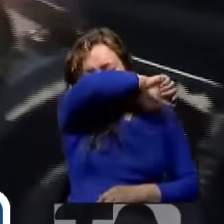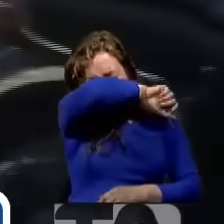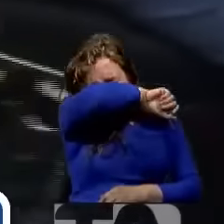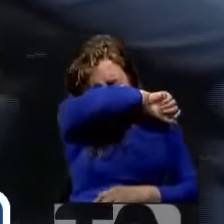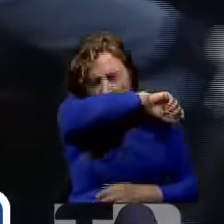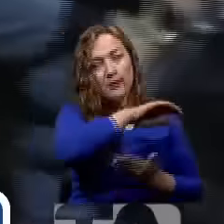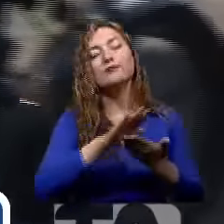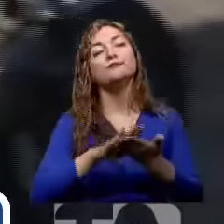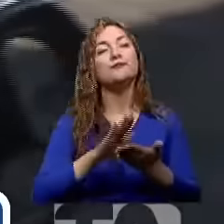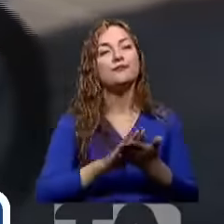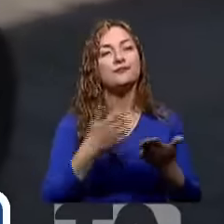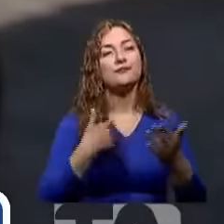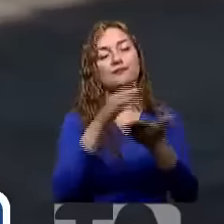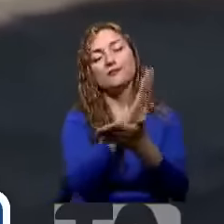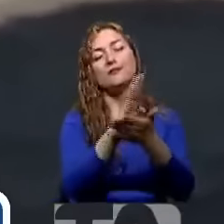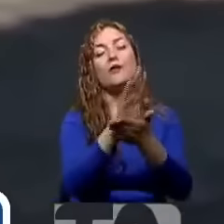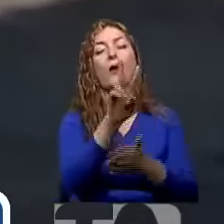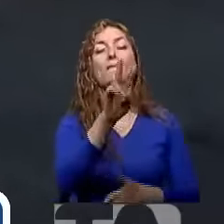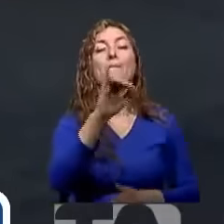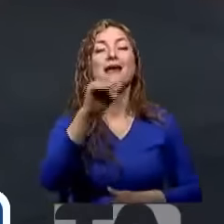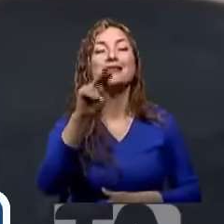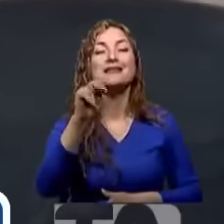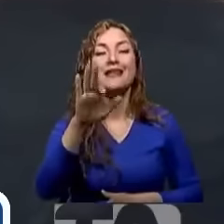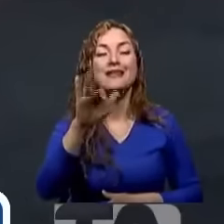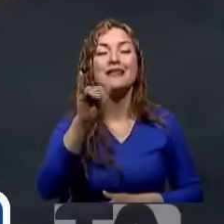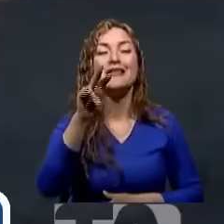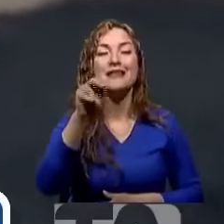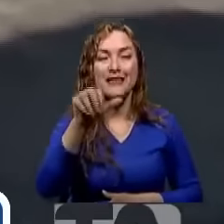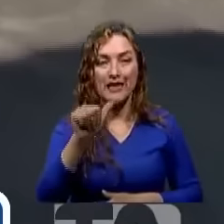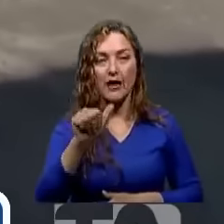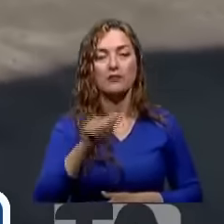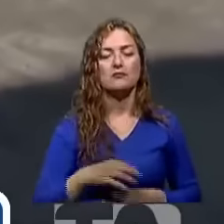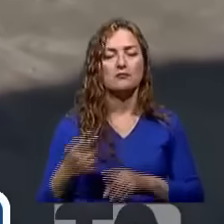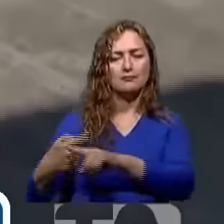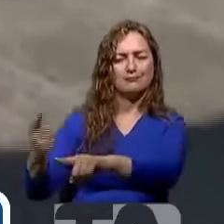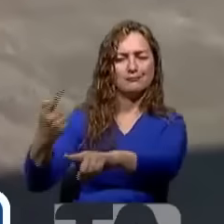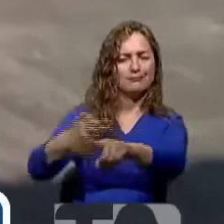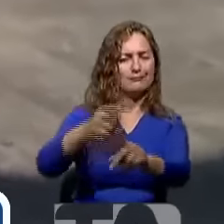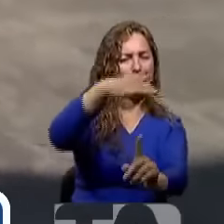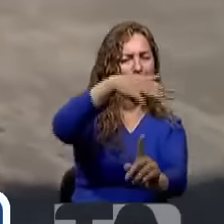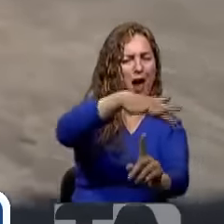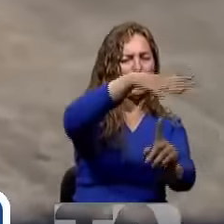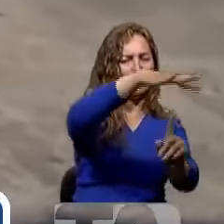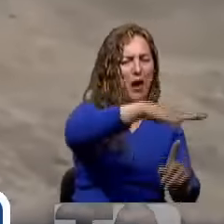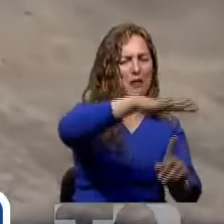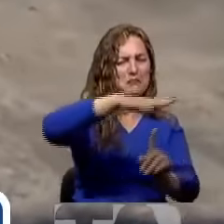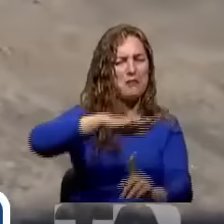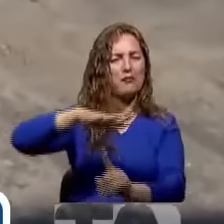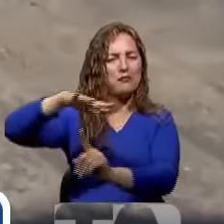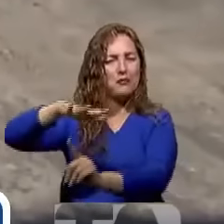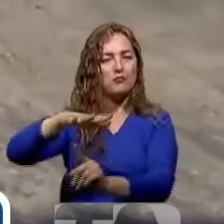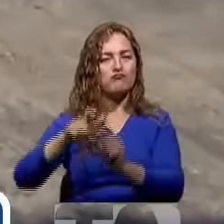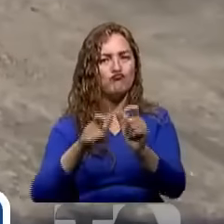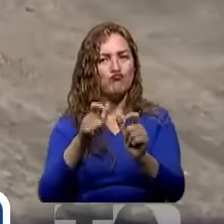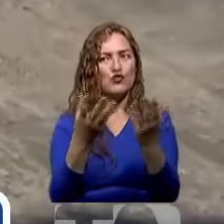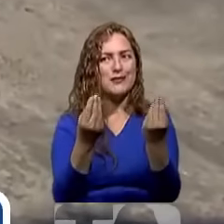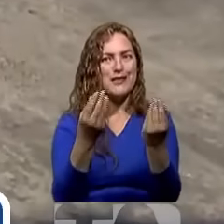es la misma parte de los parques, donde se concentra gran cantidad de